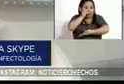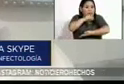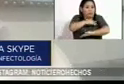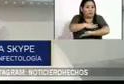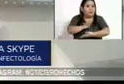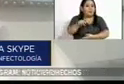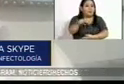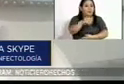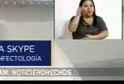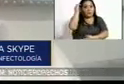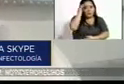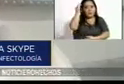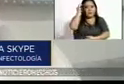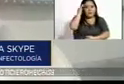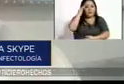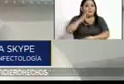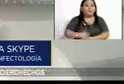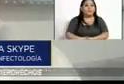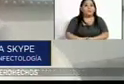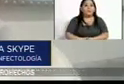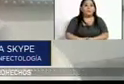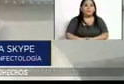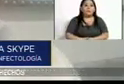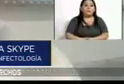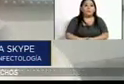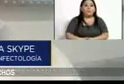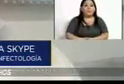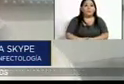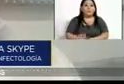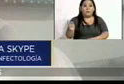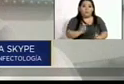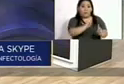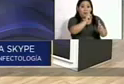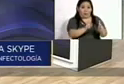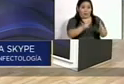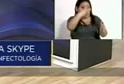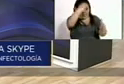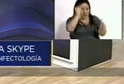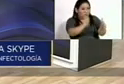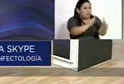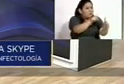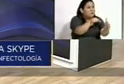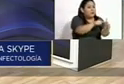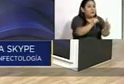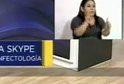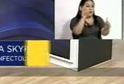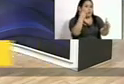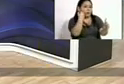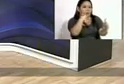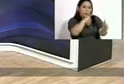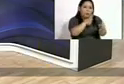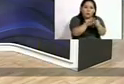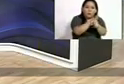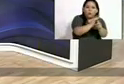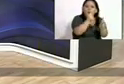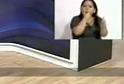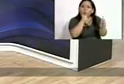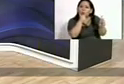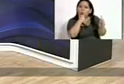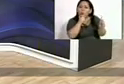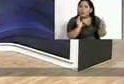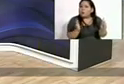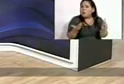de que la madre le da seno motor. Doctor, hay muchas dudas respecto al tema del coronavirus. Ya decíamos,